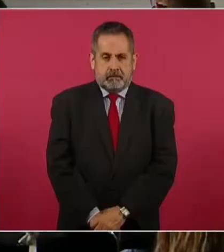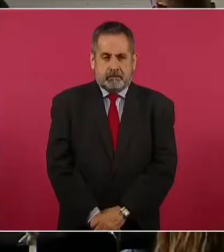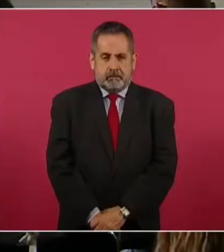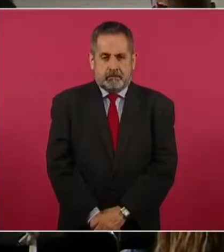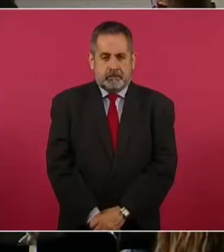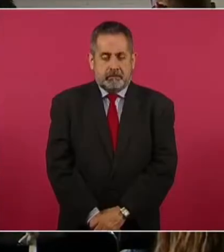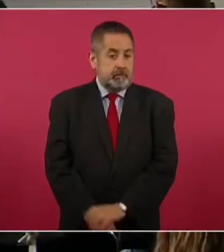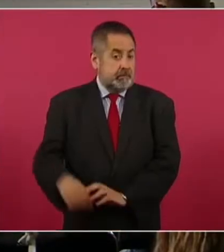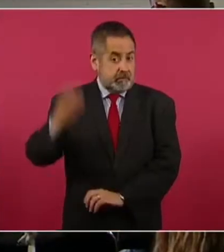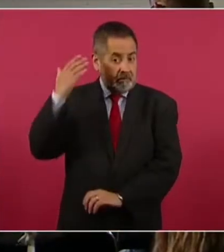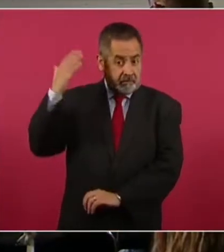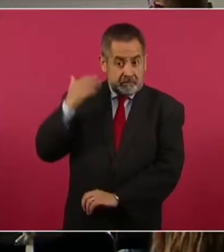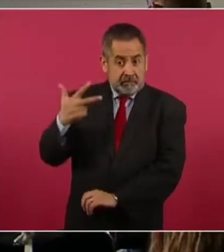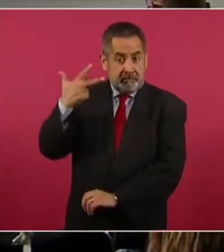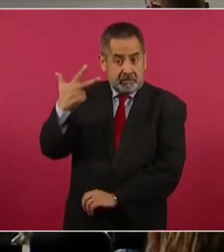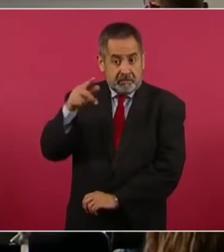8.25.